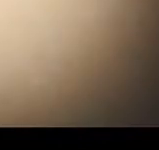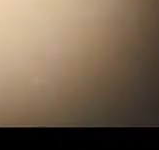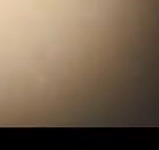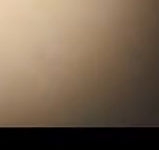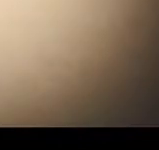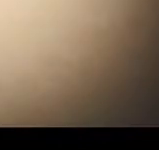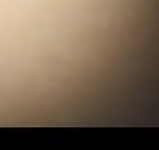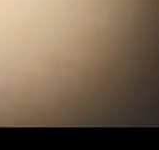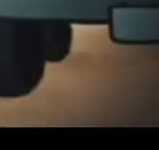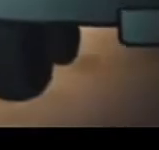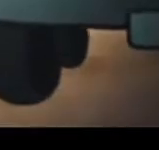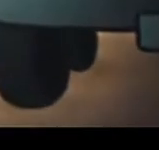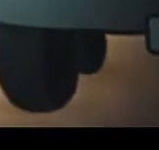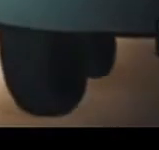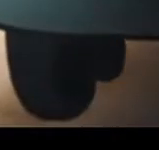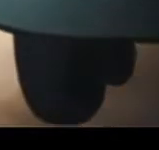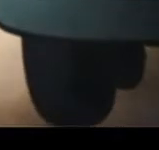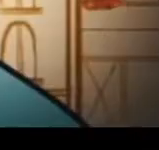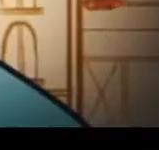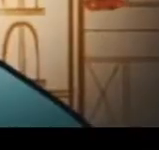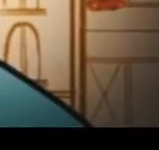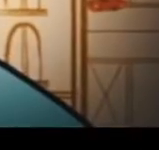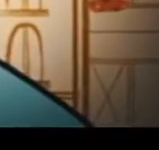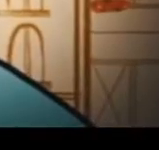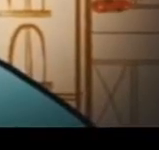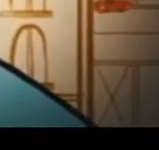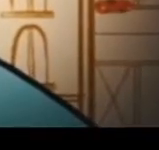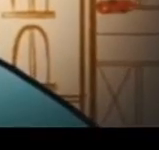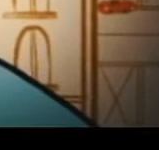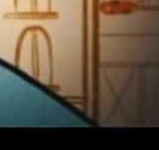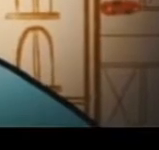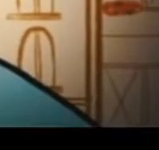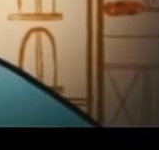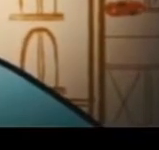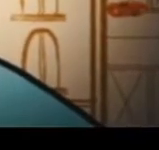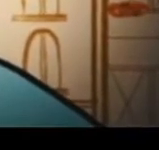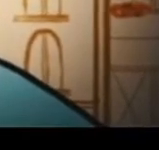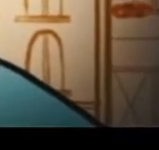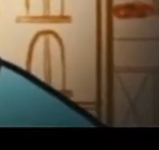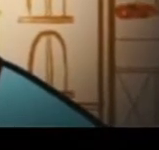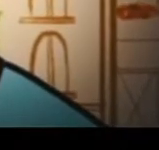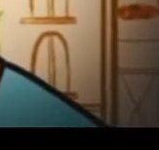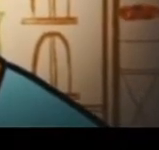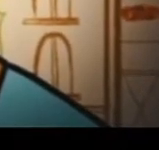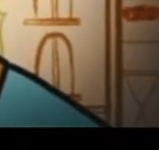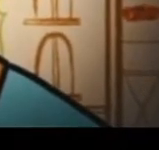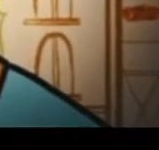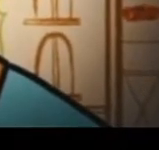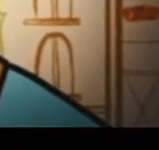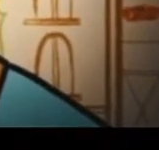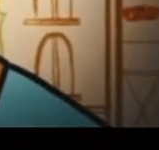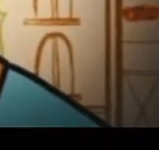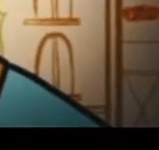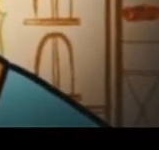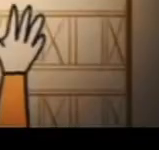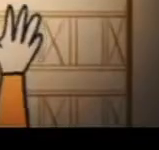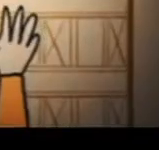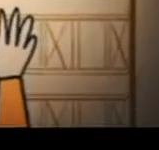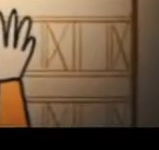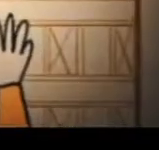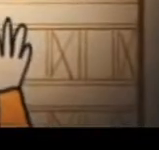Crepitar de mundo que muestra el mejor gobernante imaginado después de tanta decepción